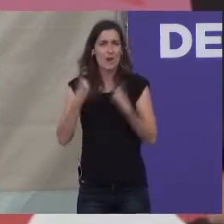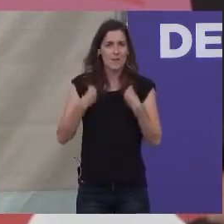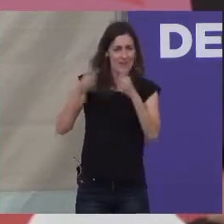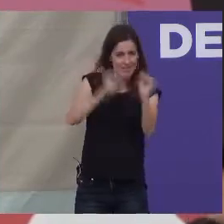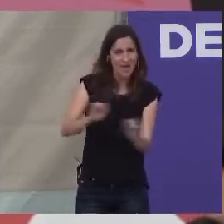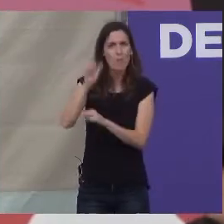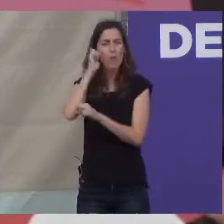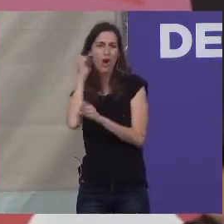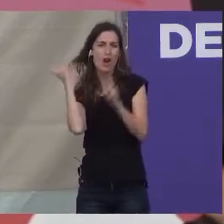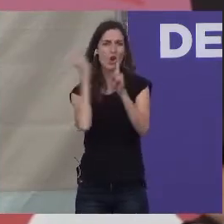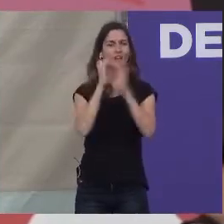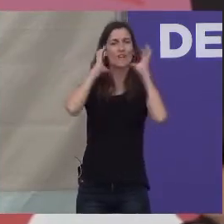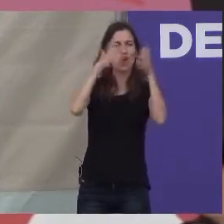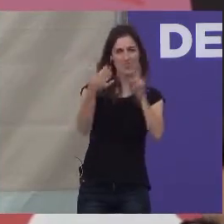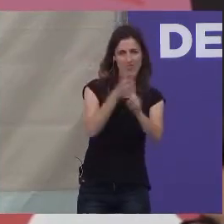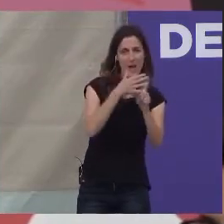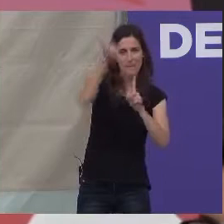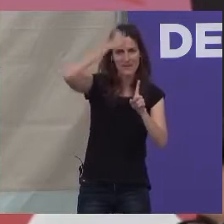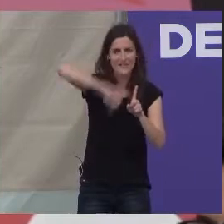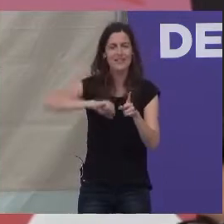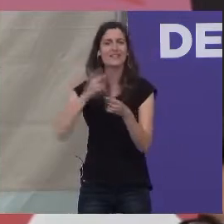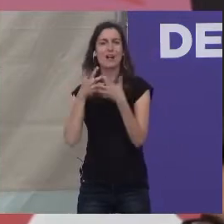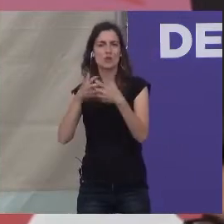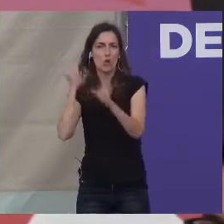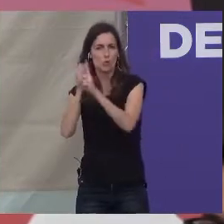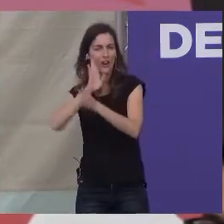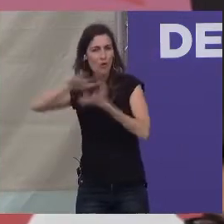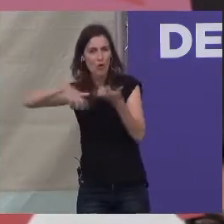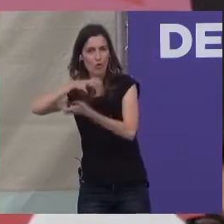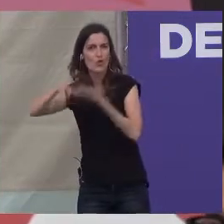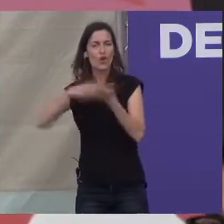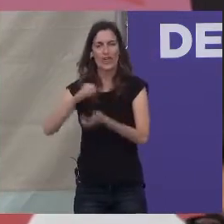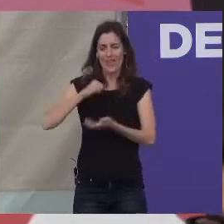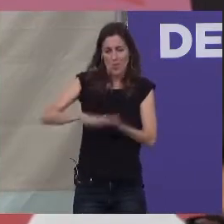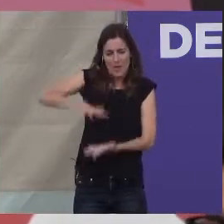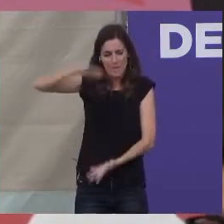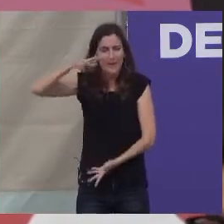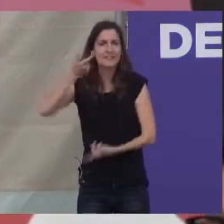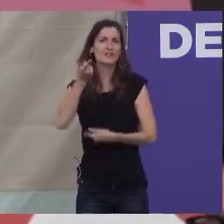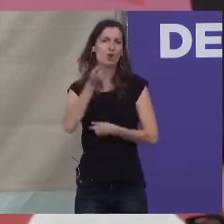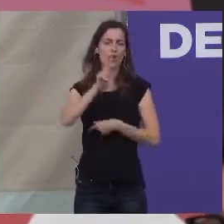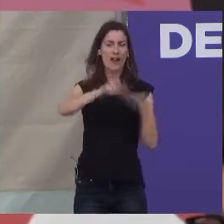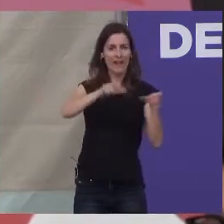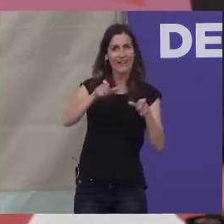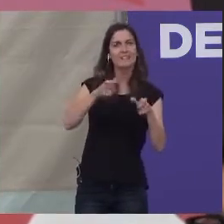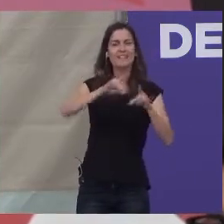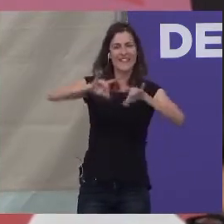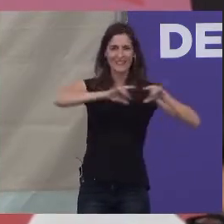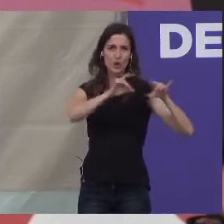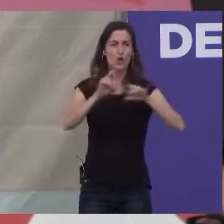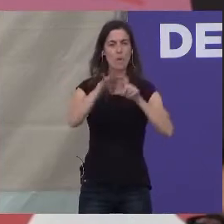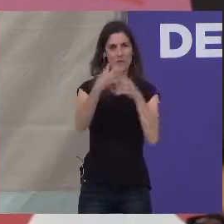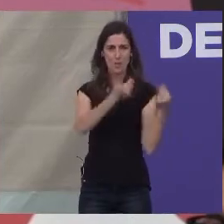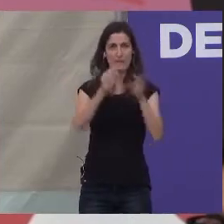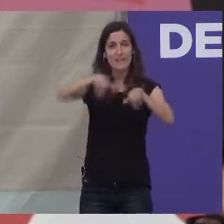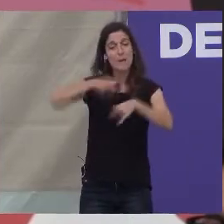violencia machista, hemos luchado contra la corrupción, contra el sobreendeudamiento, por la protección de nuestra gente, territorio y medio ambiente, y además hemos desalojado al